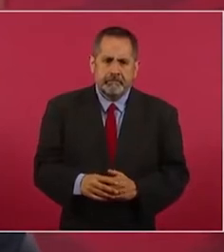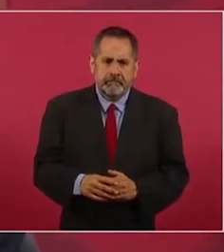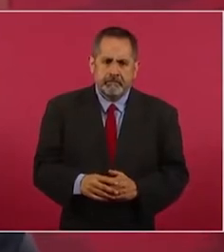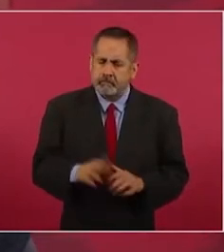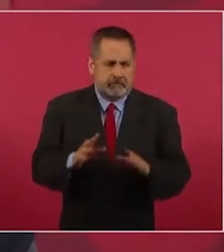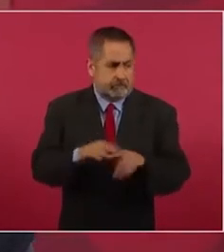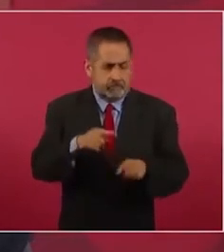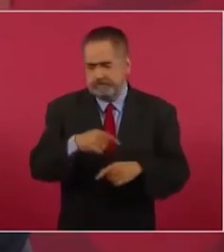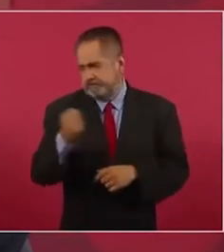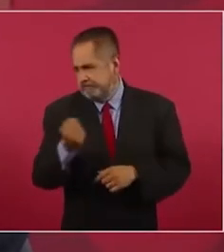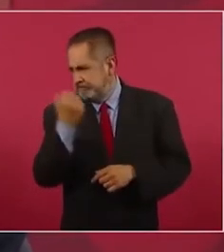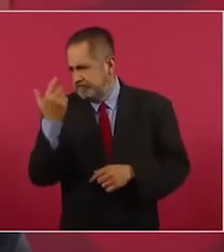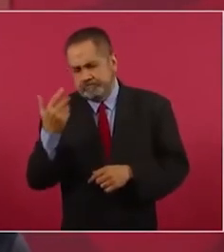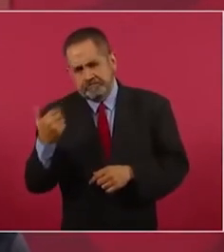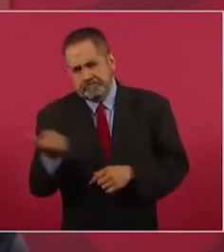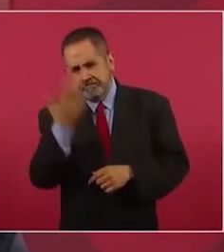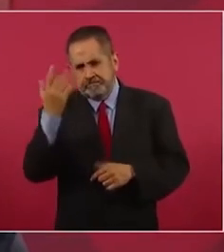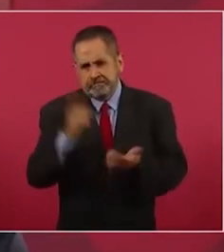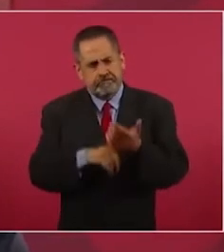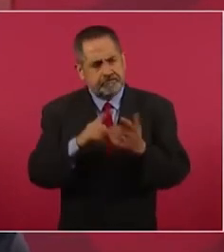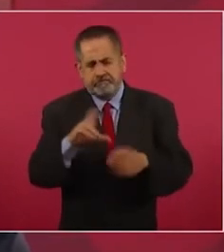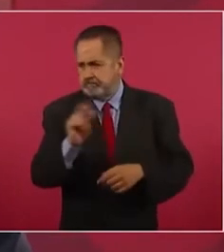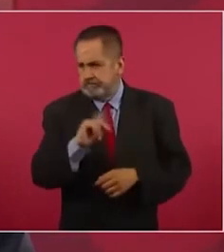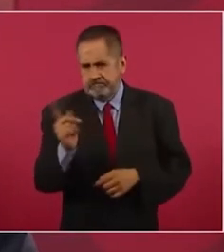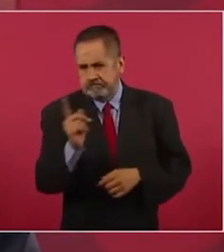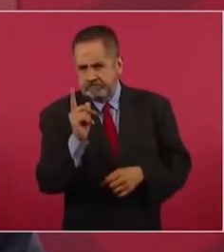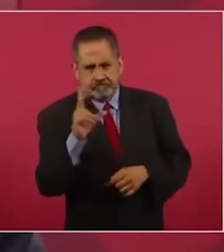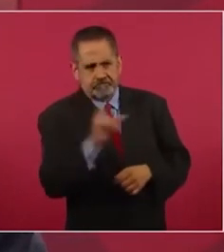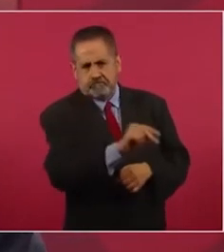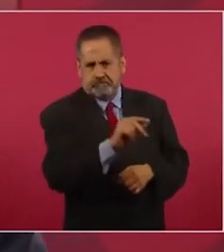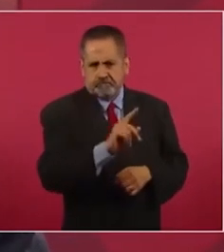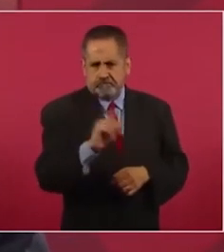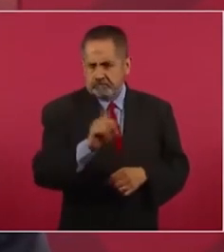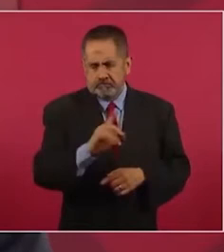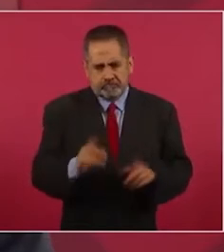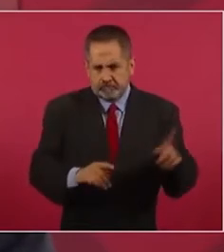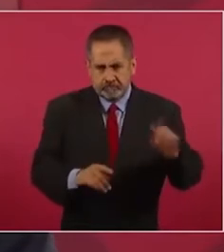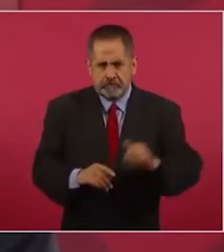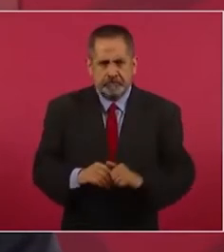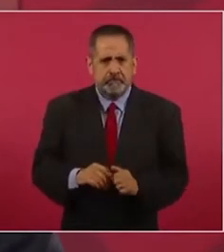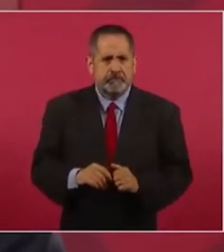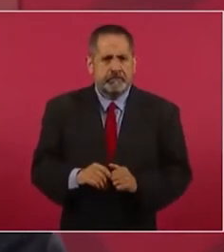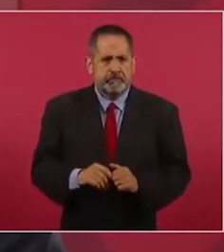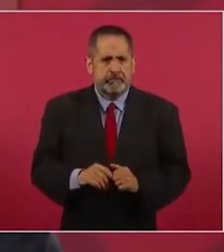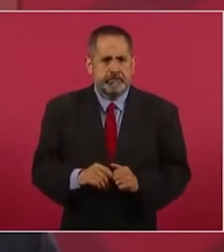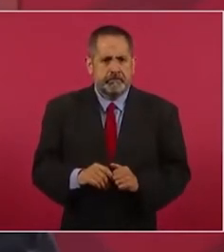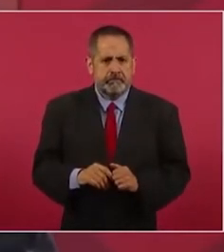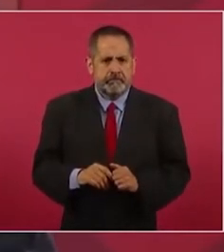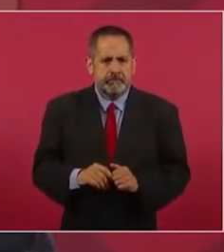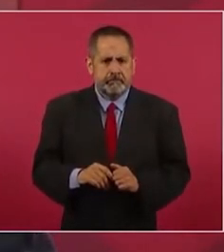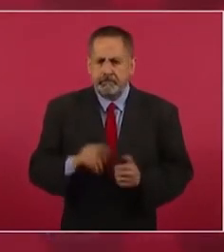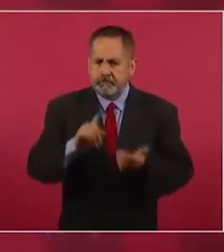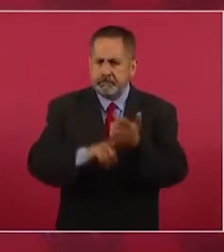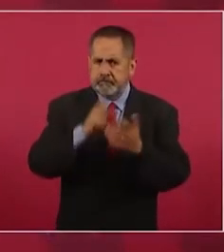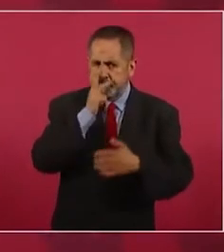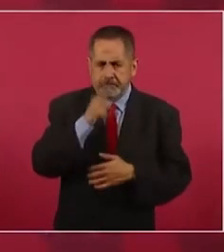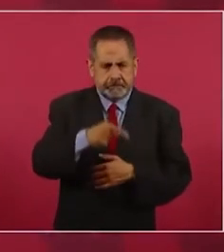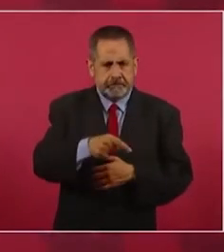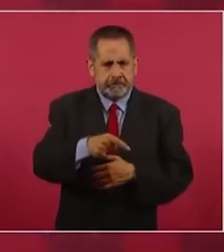pero sí al carajo con todo eso. O sea, en los términos